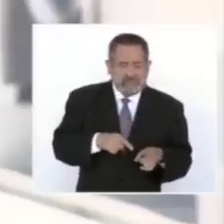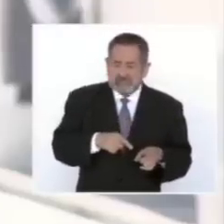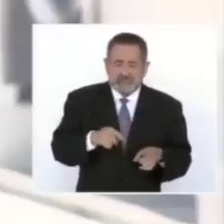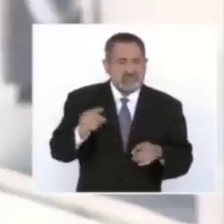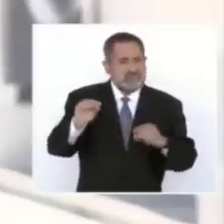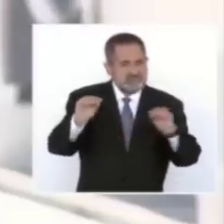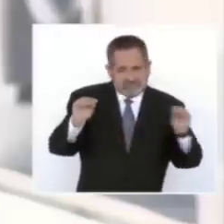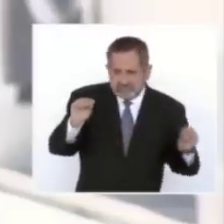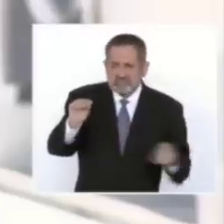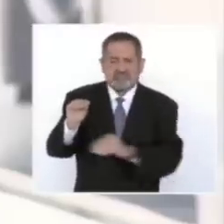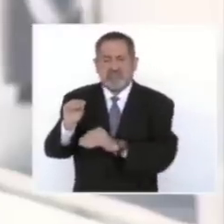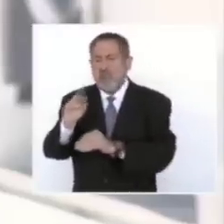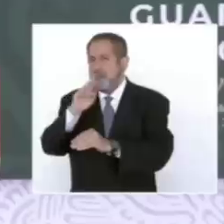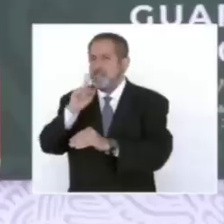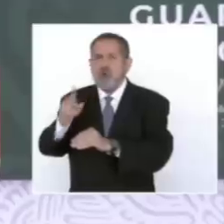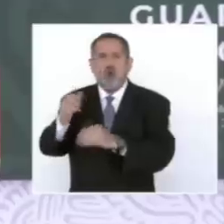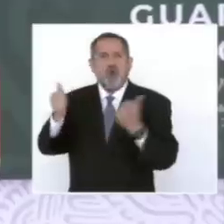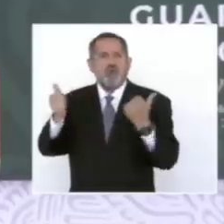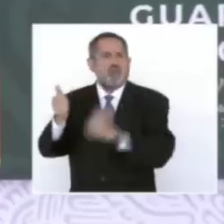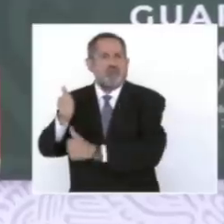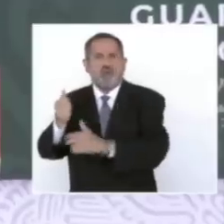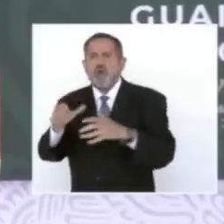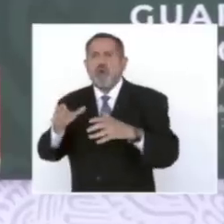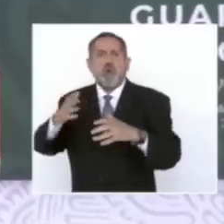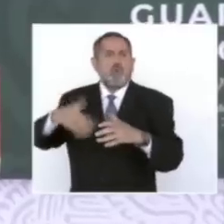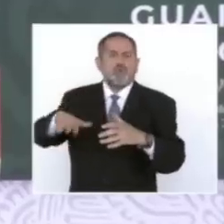tenemos que buscar